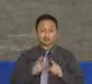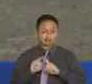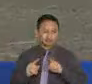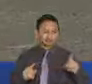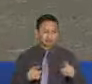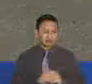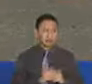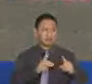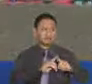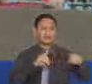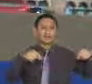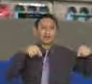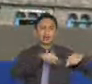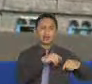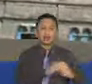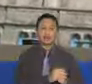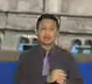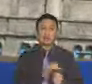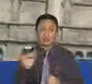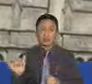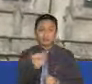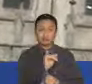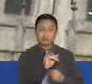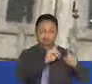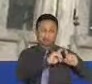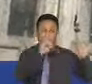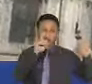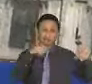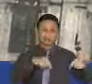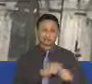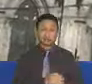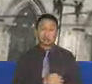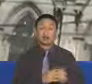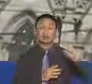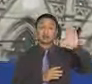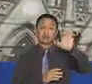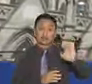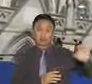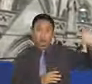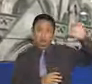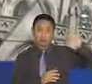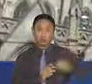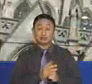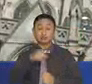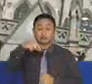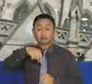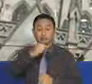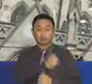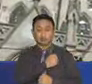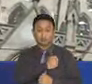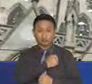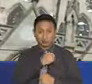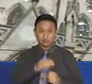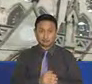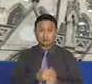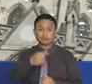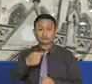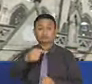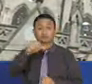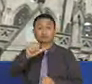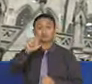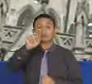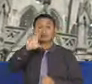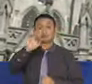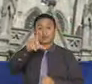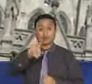en los templos de similares características que existen en Europa nuestras gárgolas particularmente marcan la